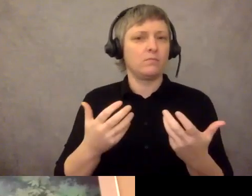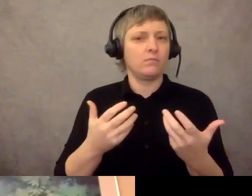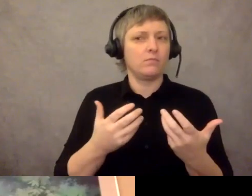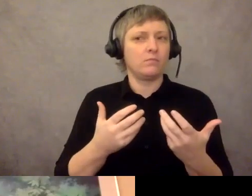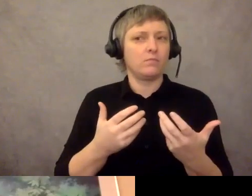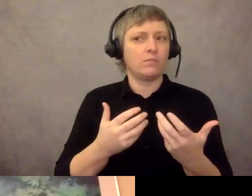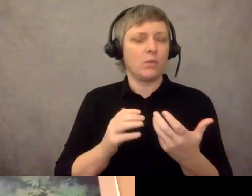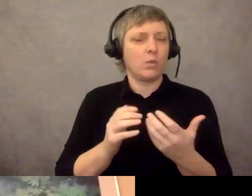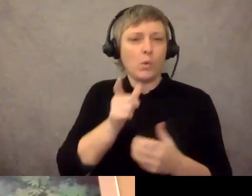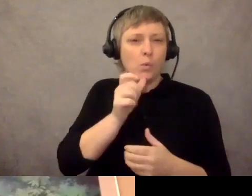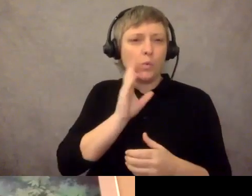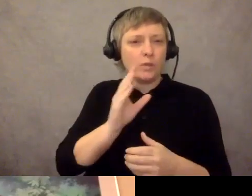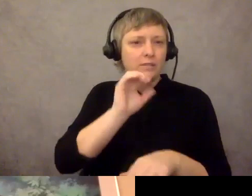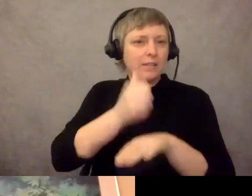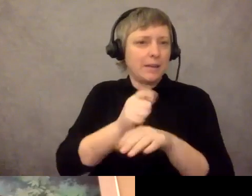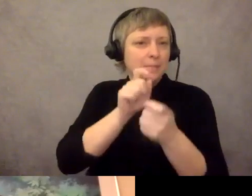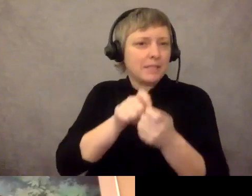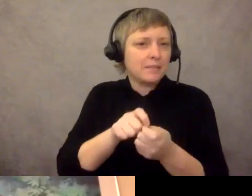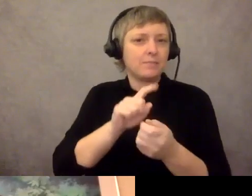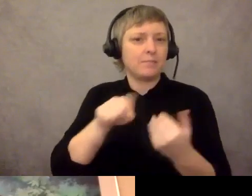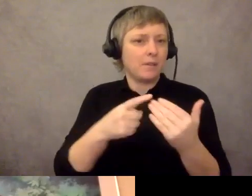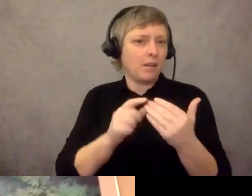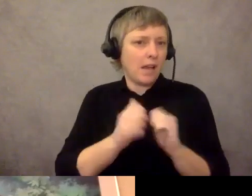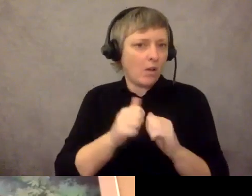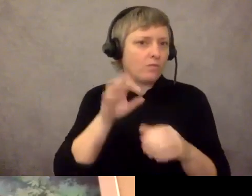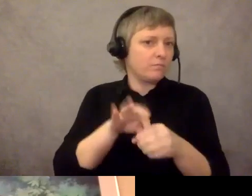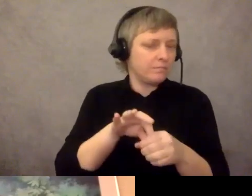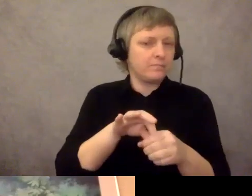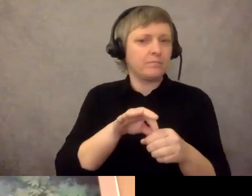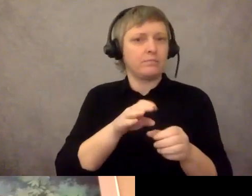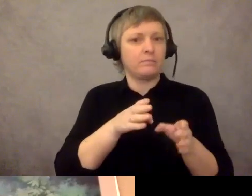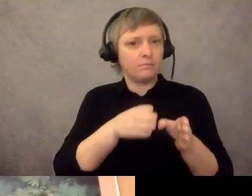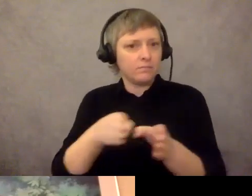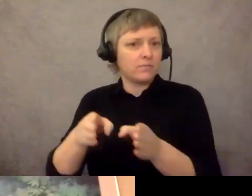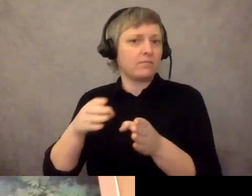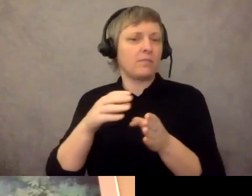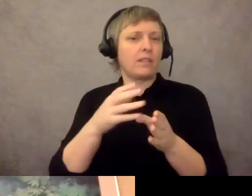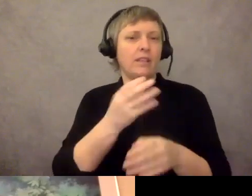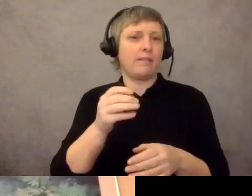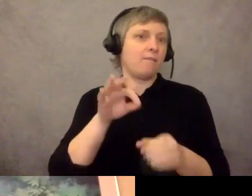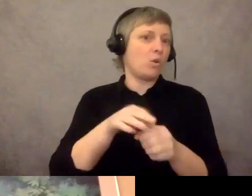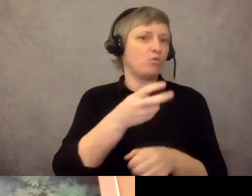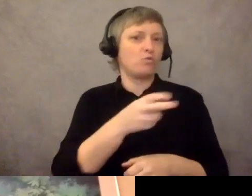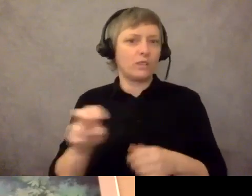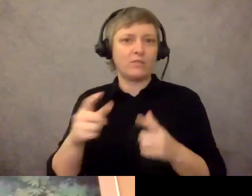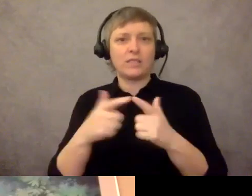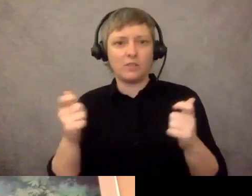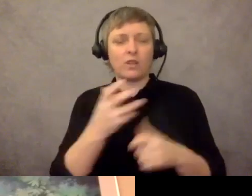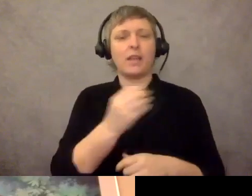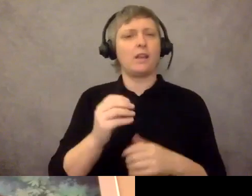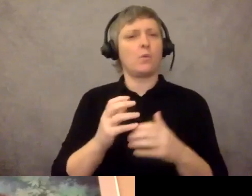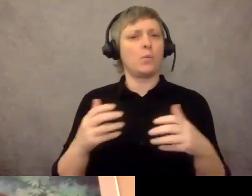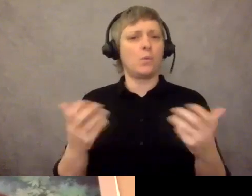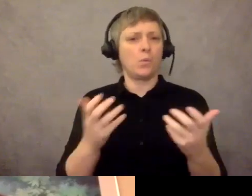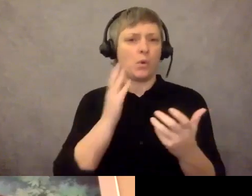estar trabajando con los detalles y la transparencia, y etcétera? ¿Y qué es lo que necesita ser aprobado por el cónsul?